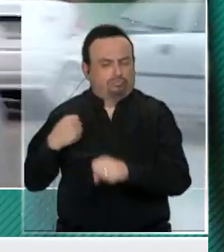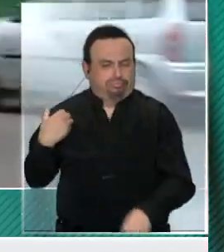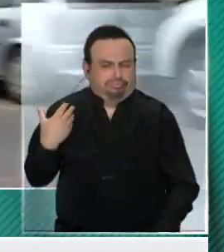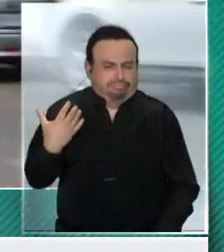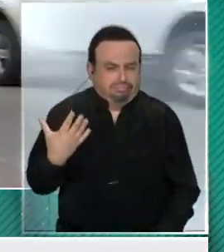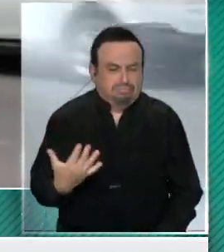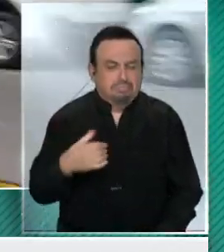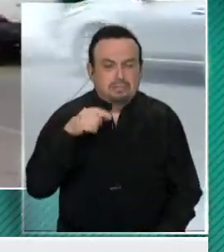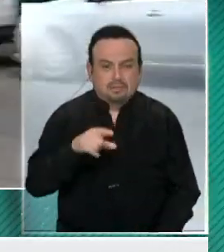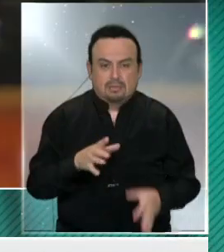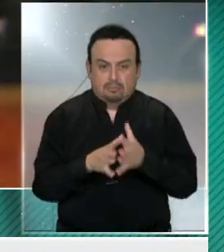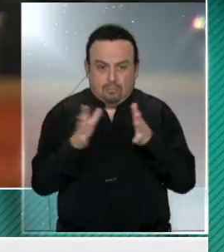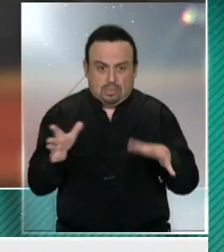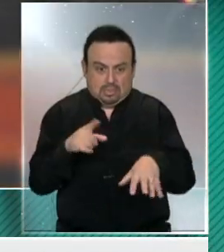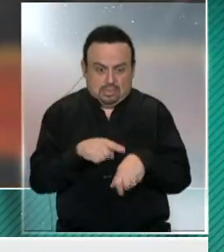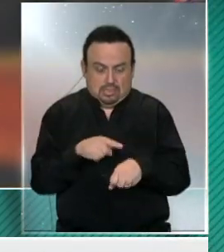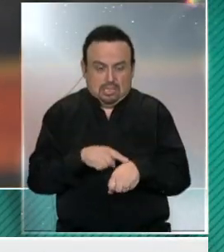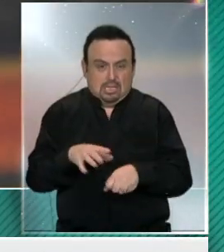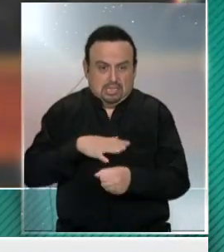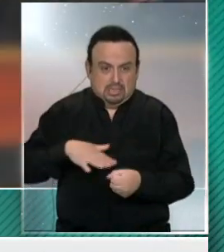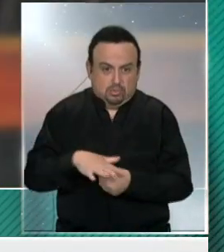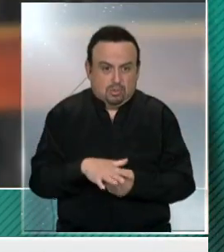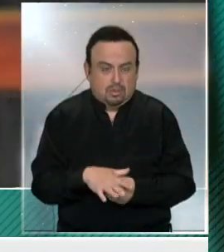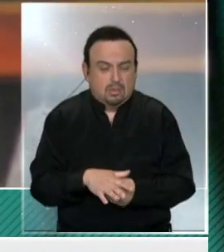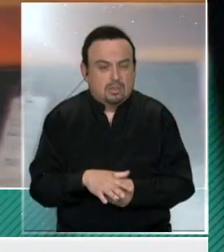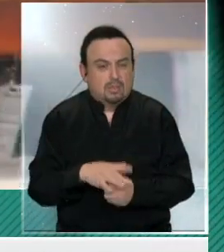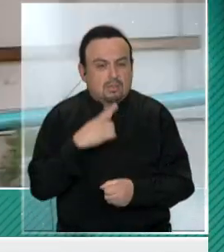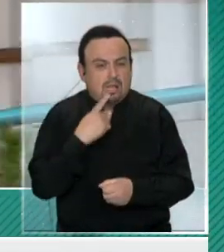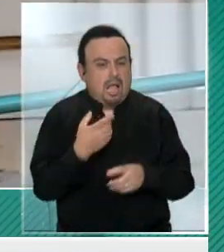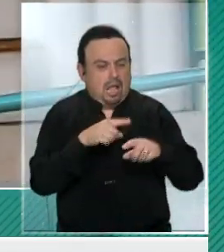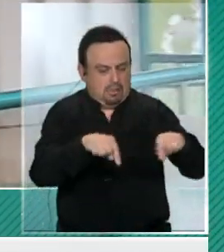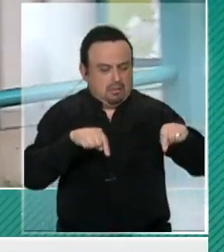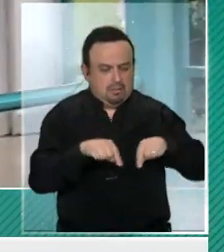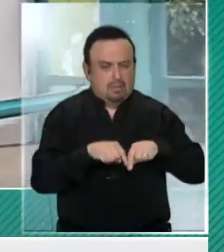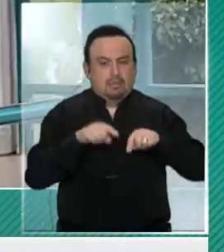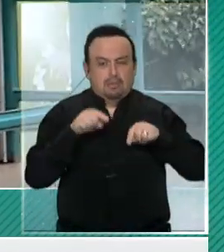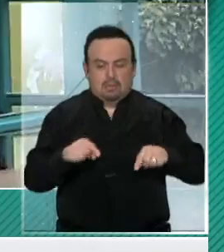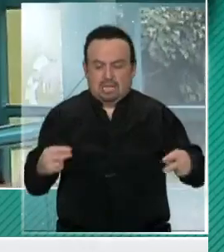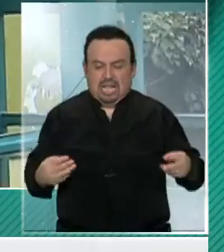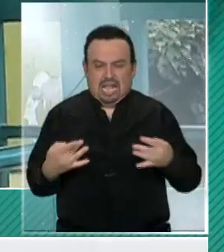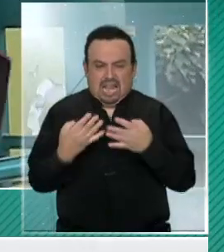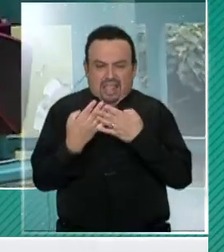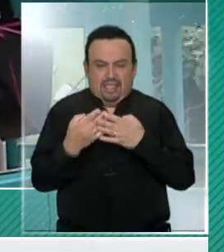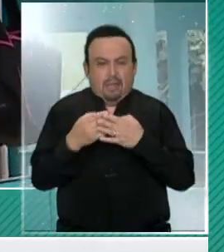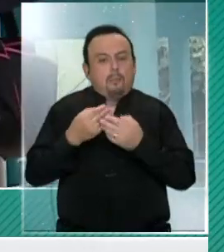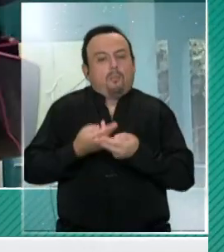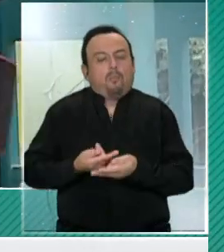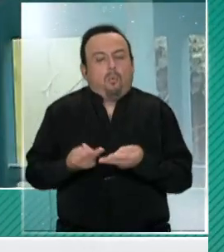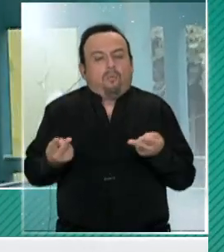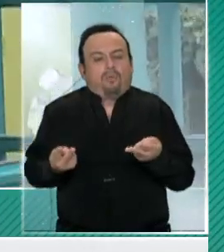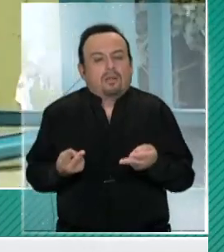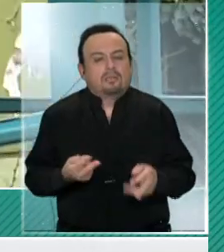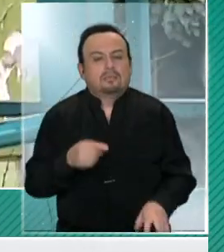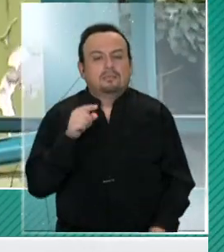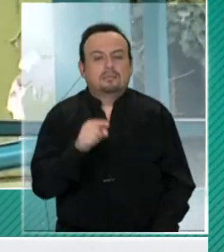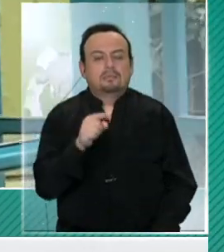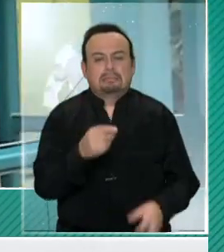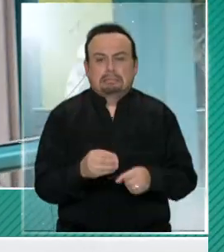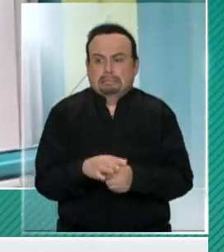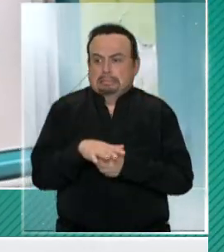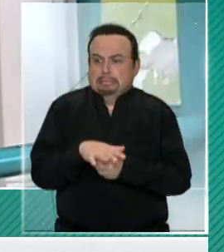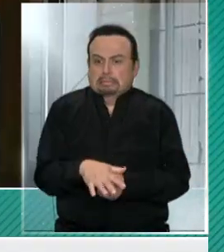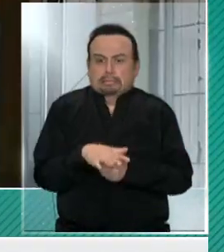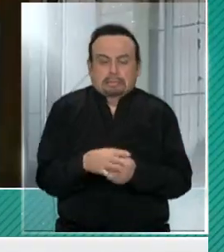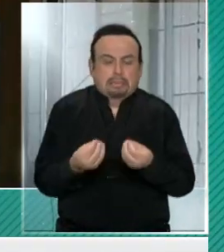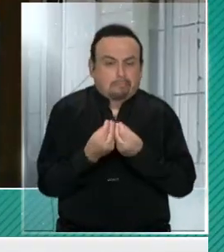el momento más álgido hay algunos recintos, especialmente de la red pública, que sí se ven bastante colapsados,